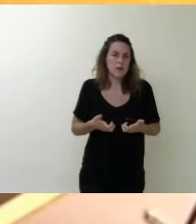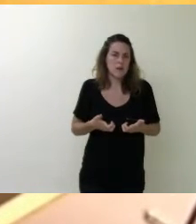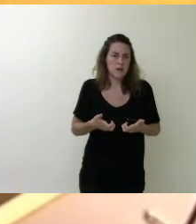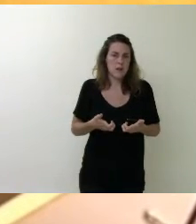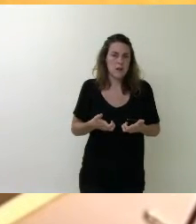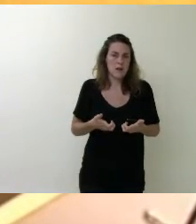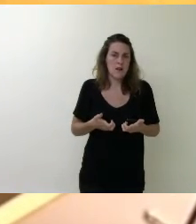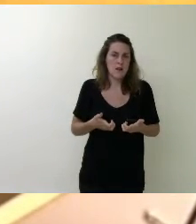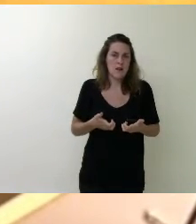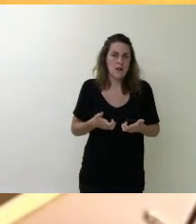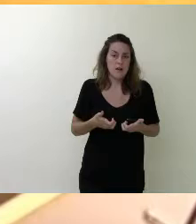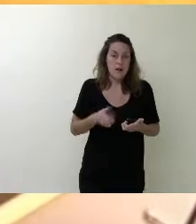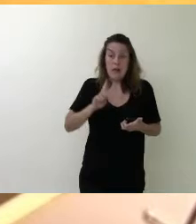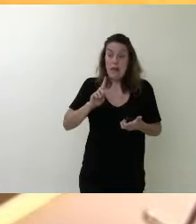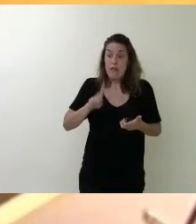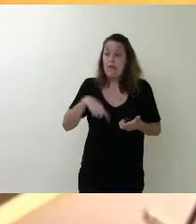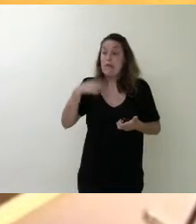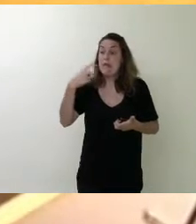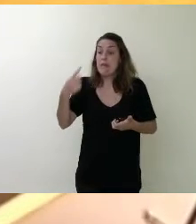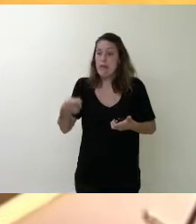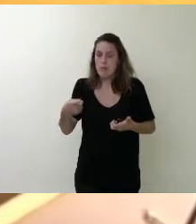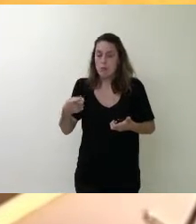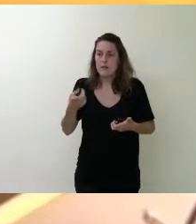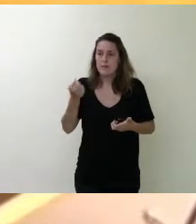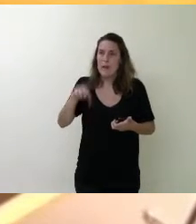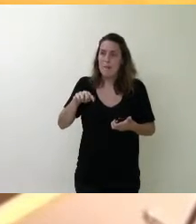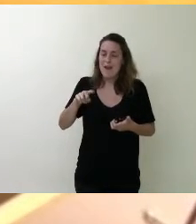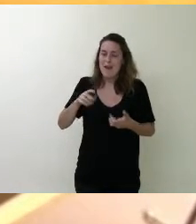vez derivó en un contrainforme